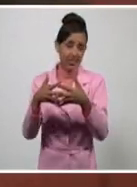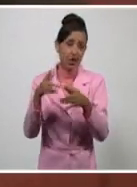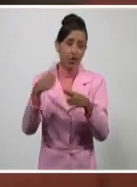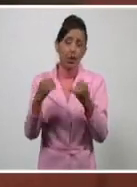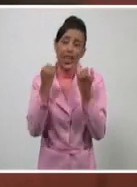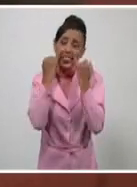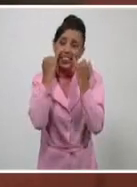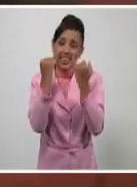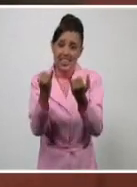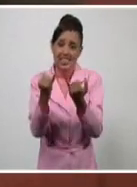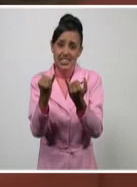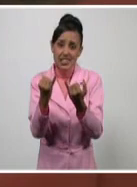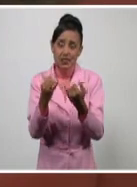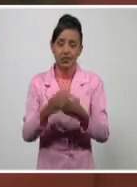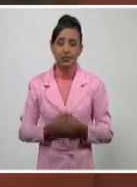intereses